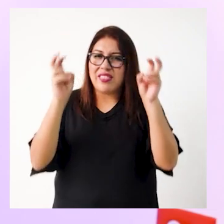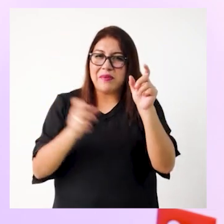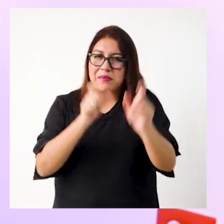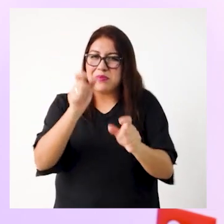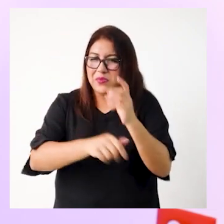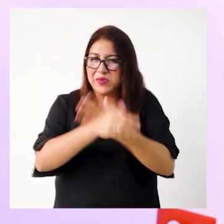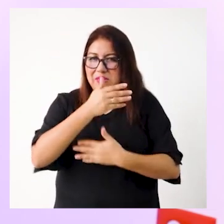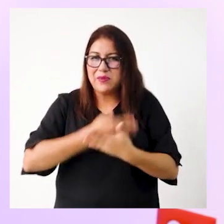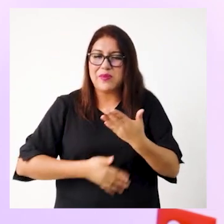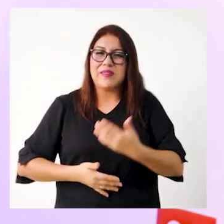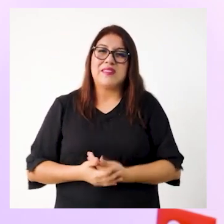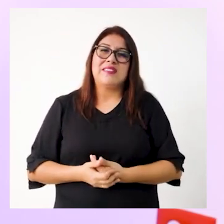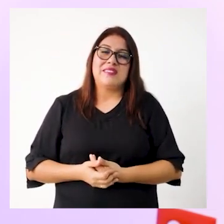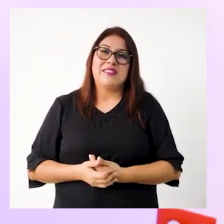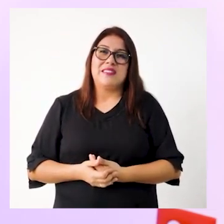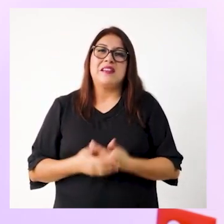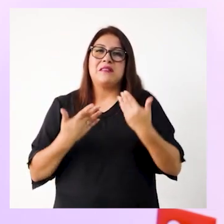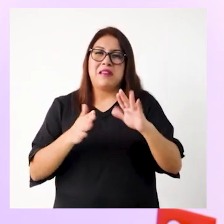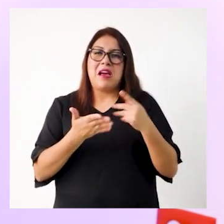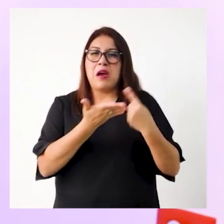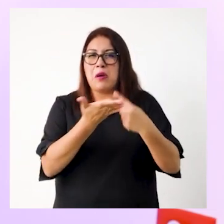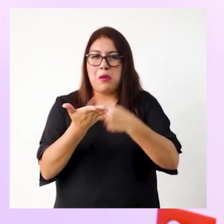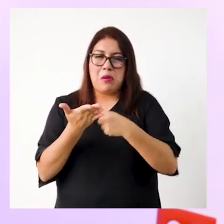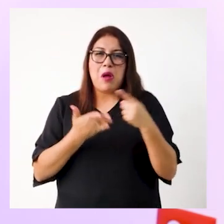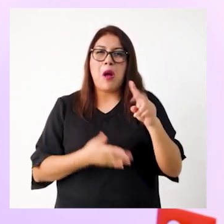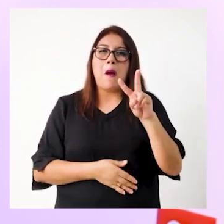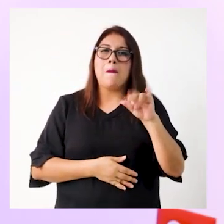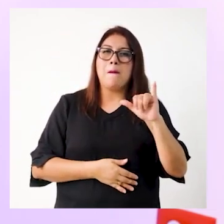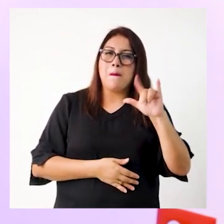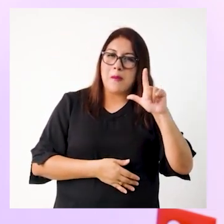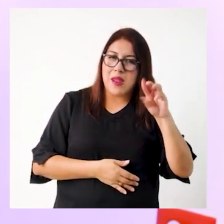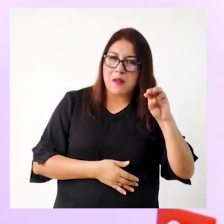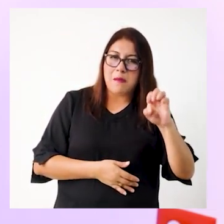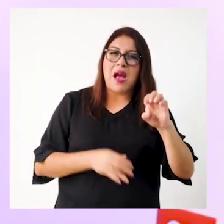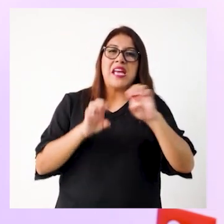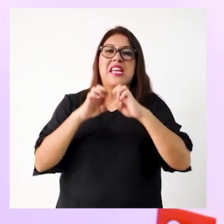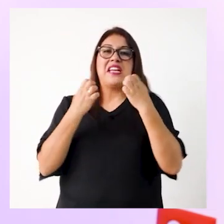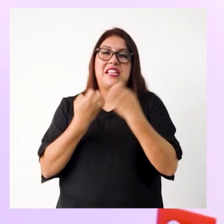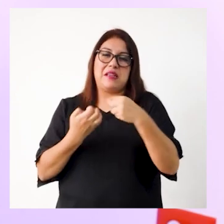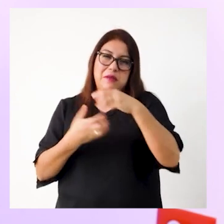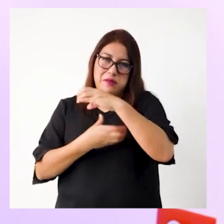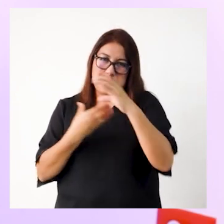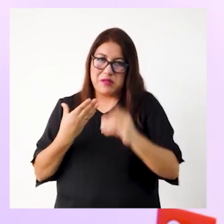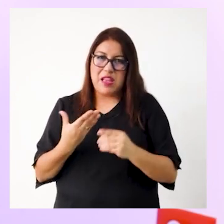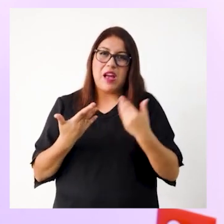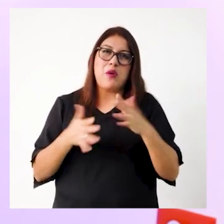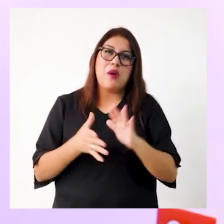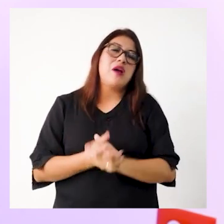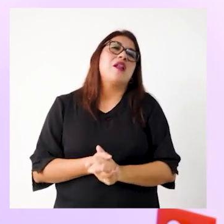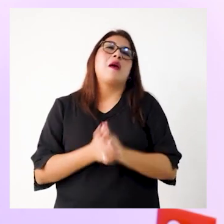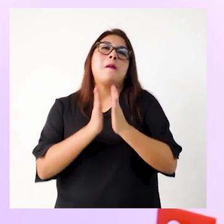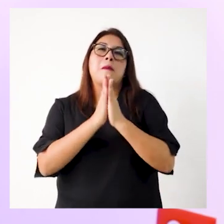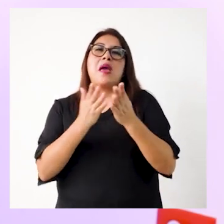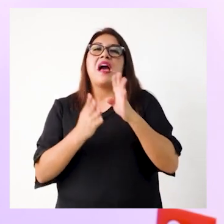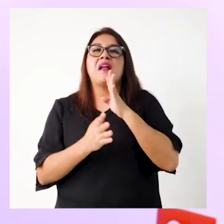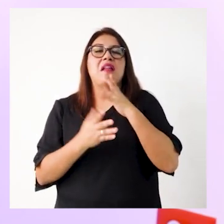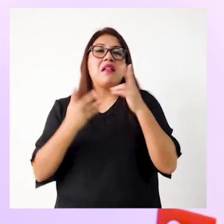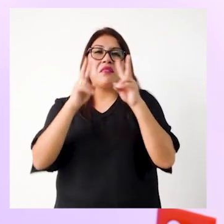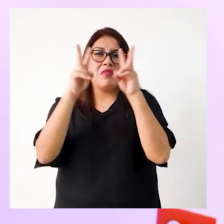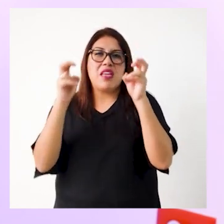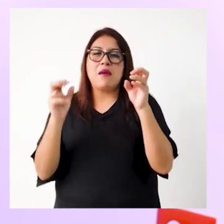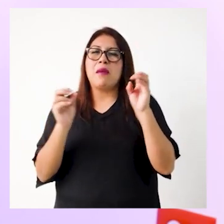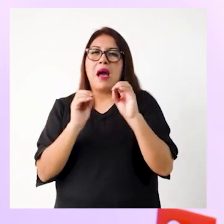tienen que ver con las personas con discapacidad, y ya coordinaremos con Vilma o con tu equipo presentaciones futuras sobre